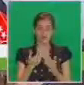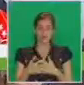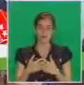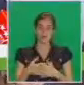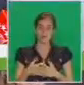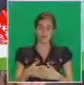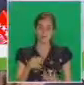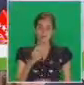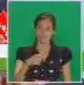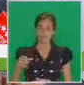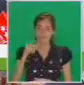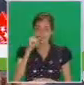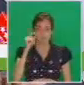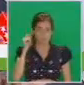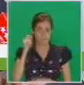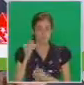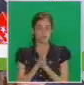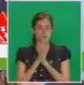empresarios